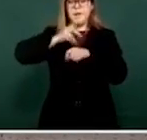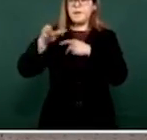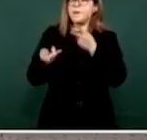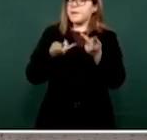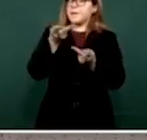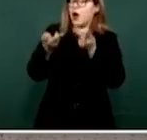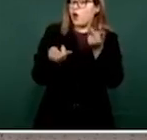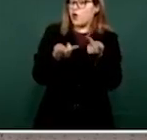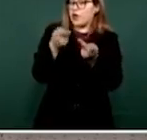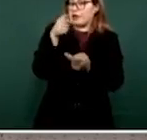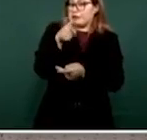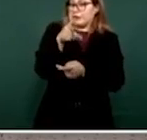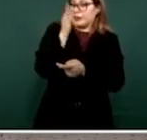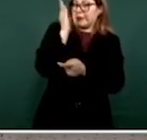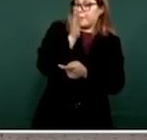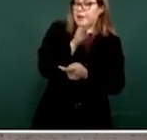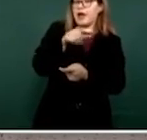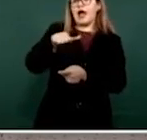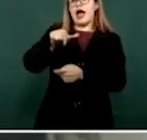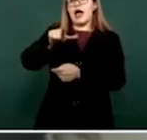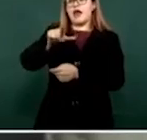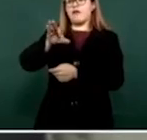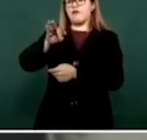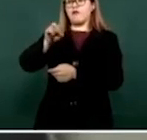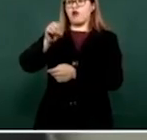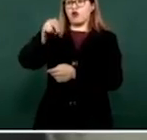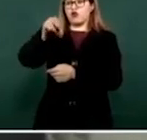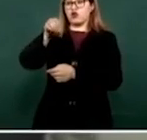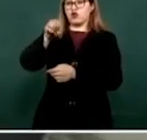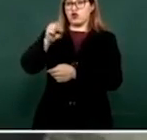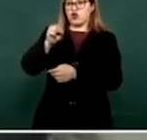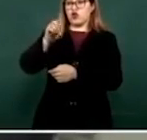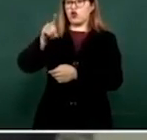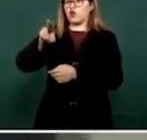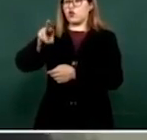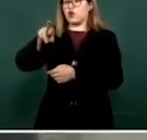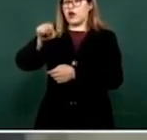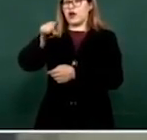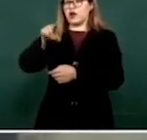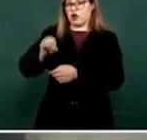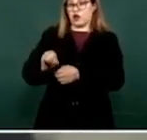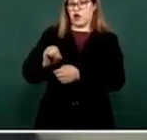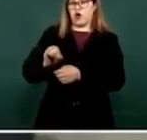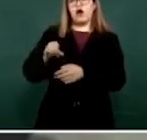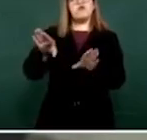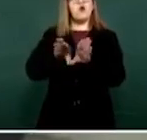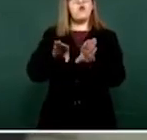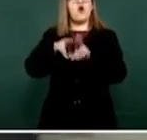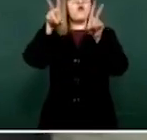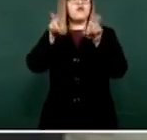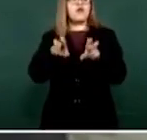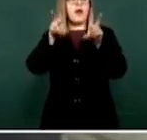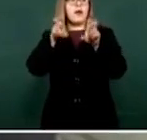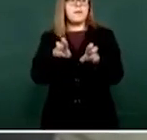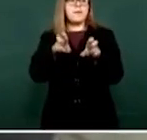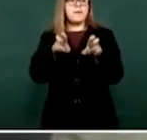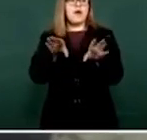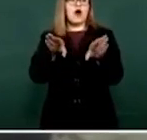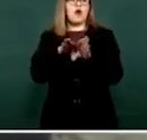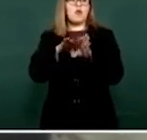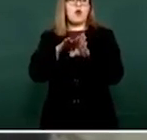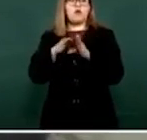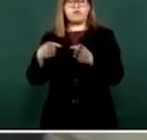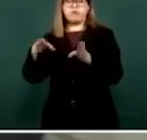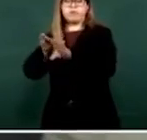preguntarle a usted y a Alfonso Durazo, si también nos lo presta unos minutos, el tema del bloqueo de algunas vías férreas